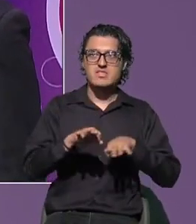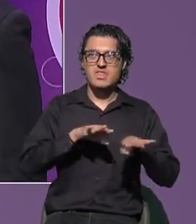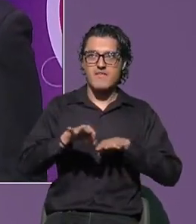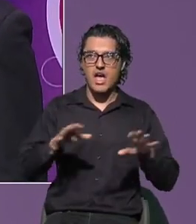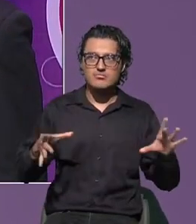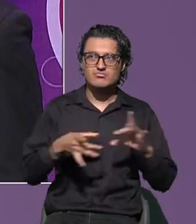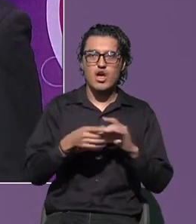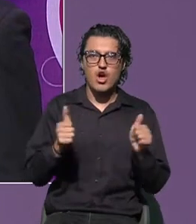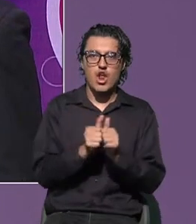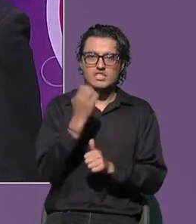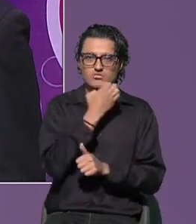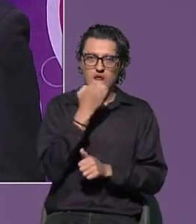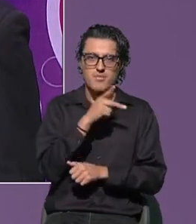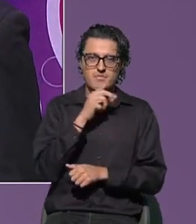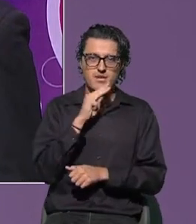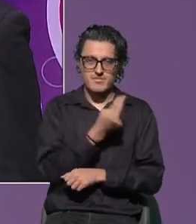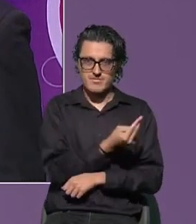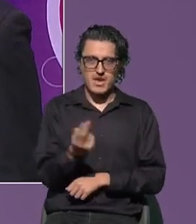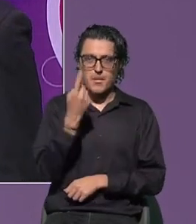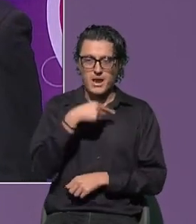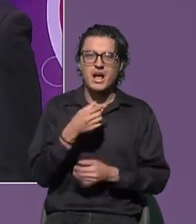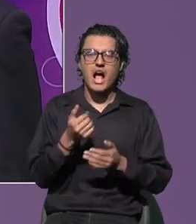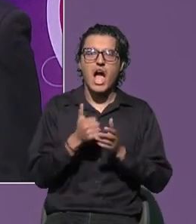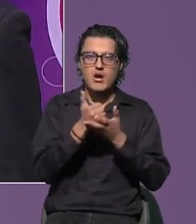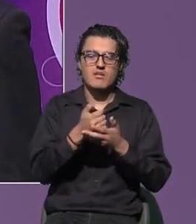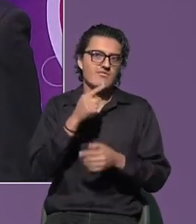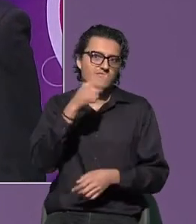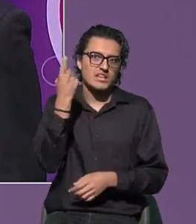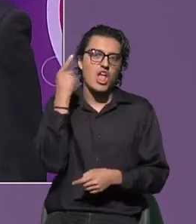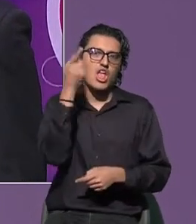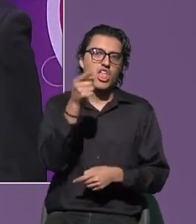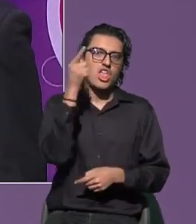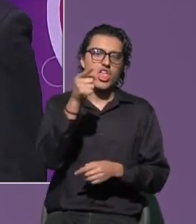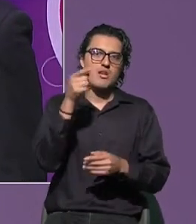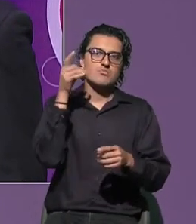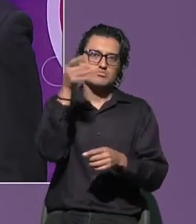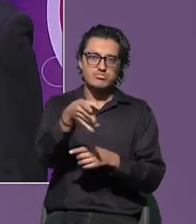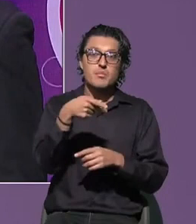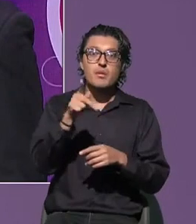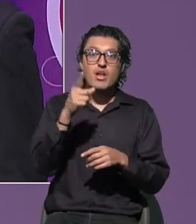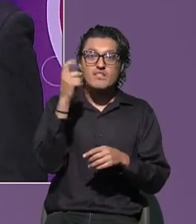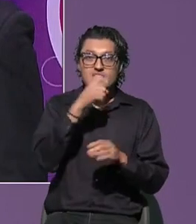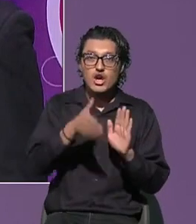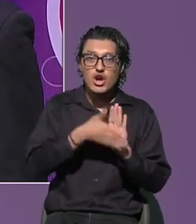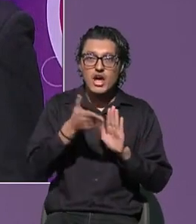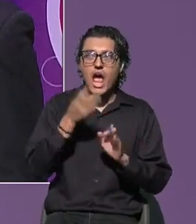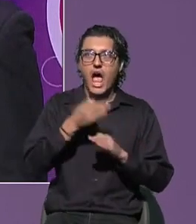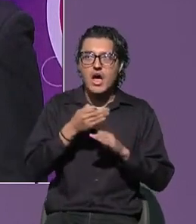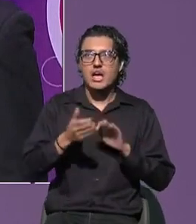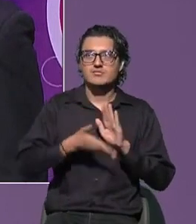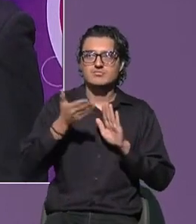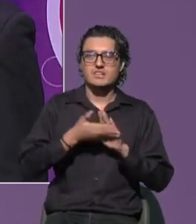con las escuelas con los padres de familia con creencia positiva es muy fácil señalar o destruir lo más difícil es construir aquí venimos a construir con